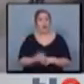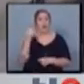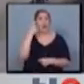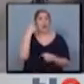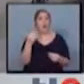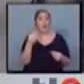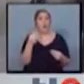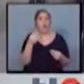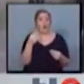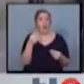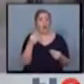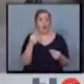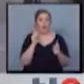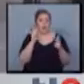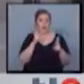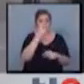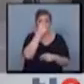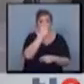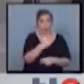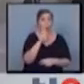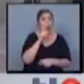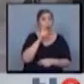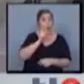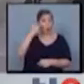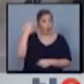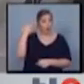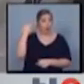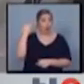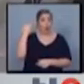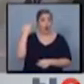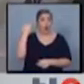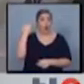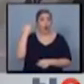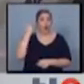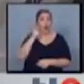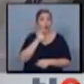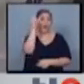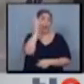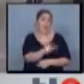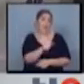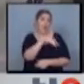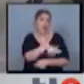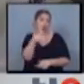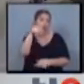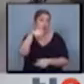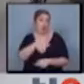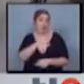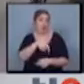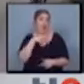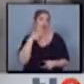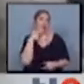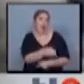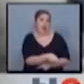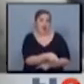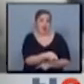hipótesis establecía que el 21 de julio pasado, un puestero había lastimado con